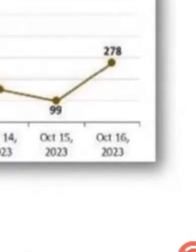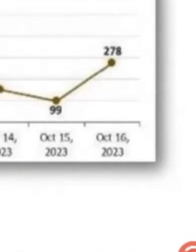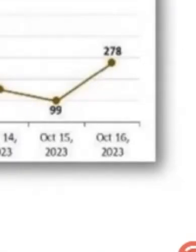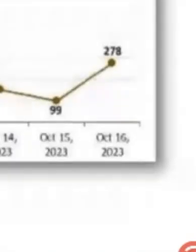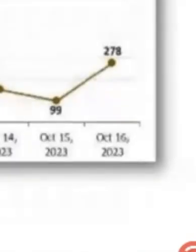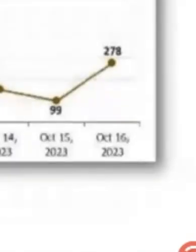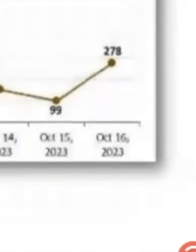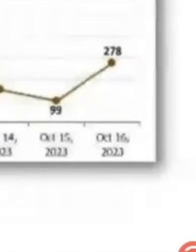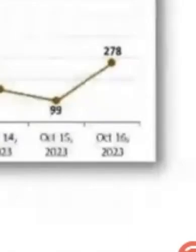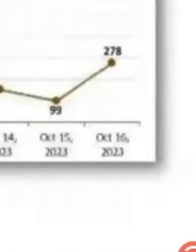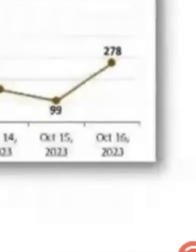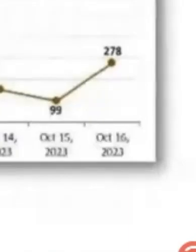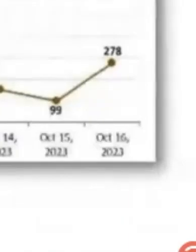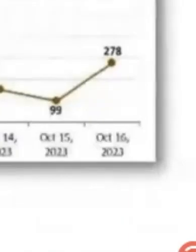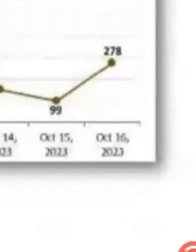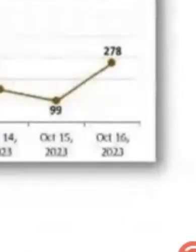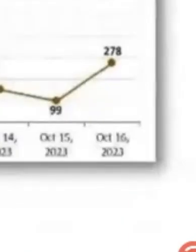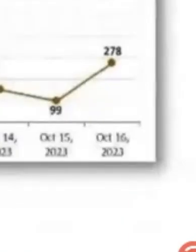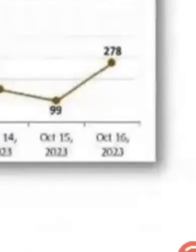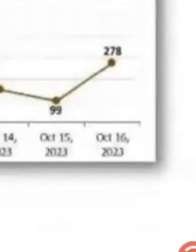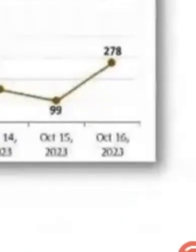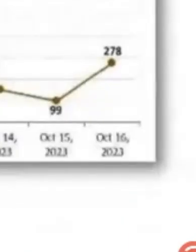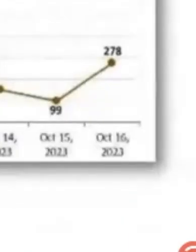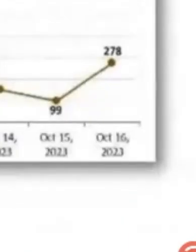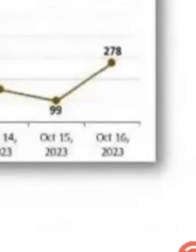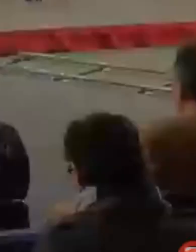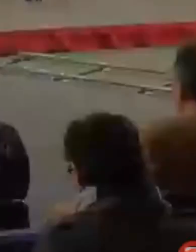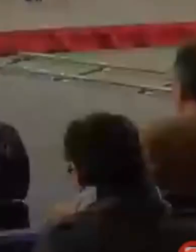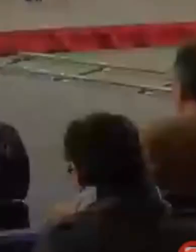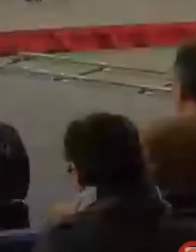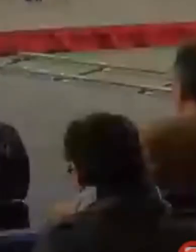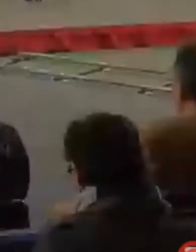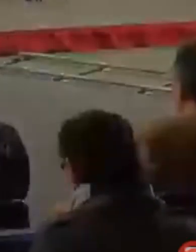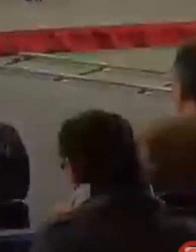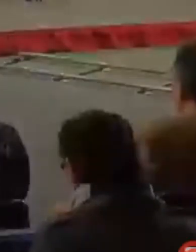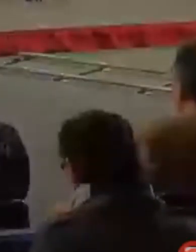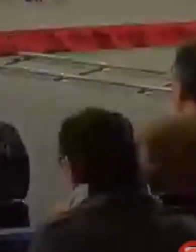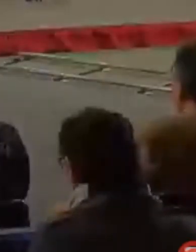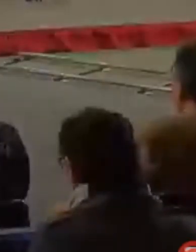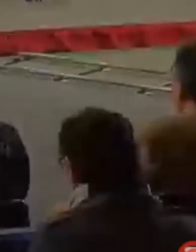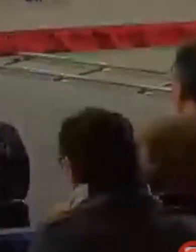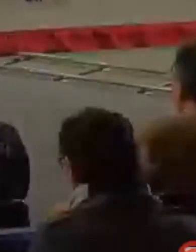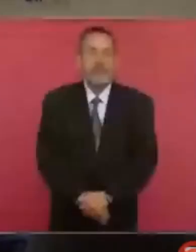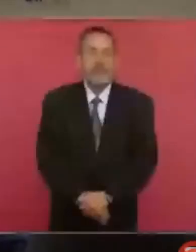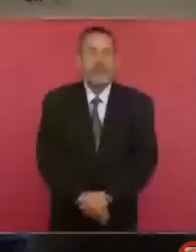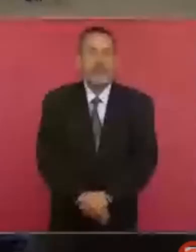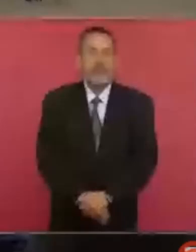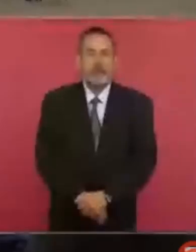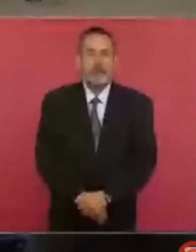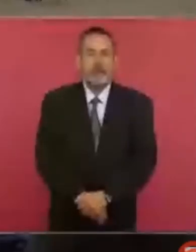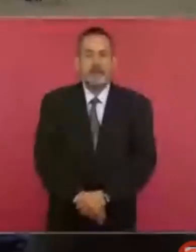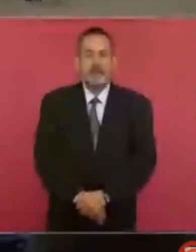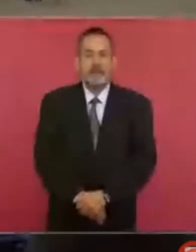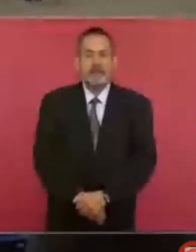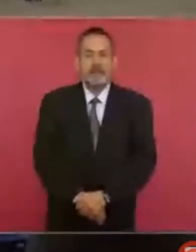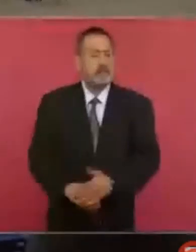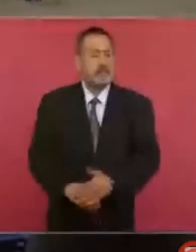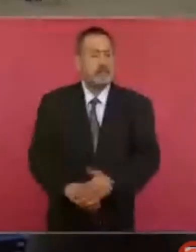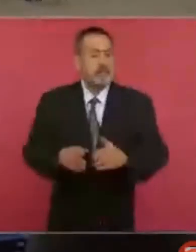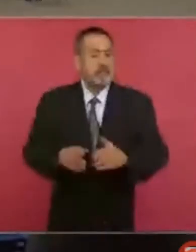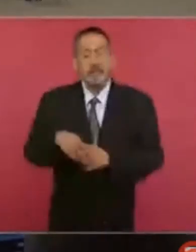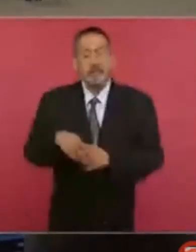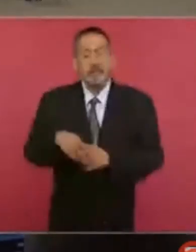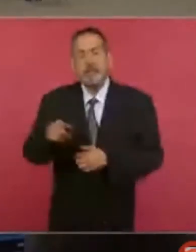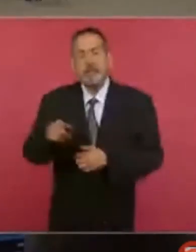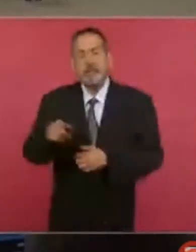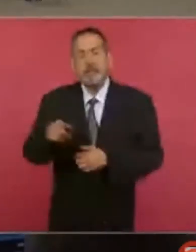tampoco Esto es para los trabajadores y también para informar al pueblo de México es no